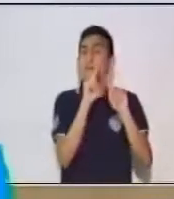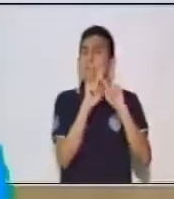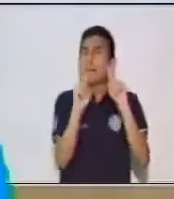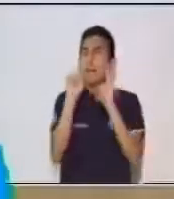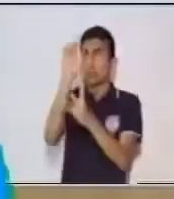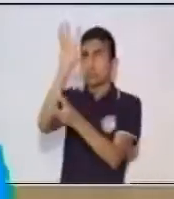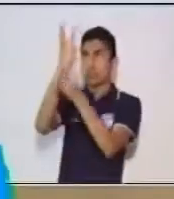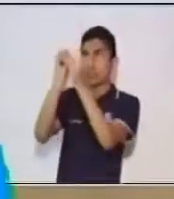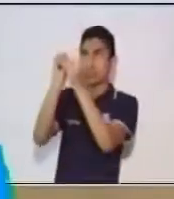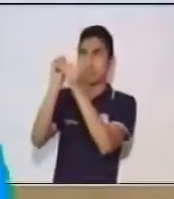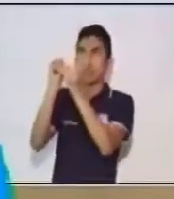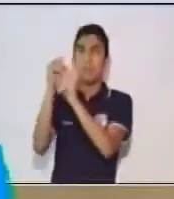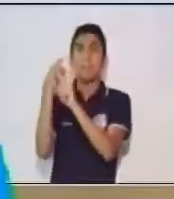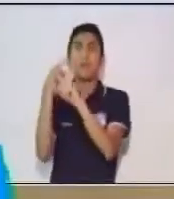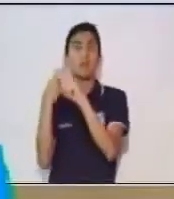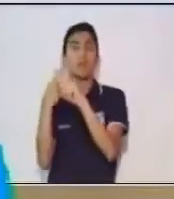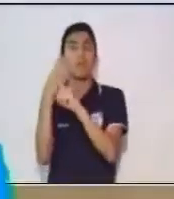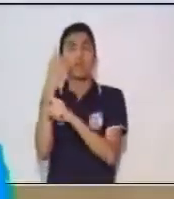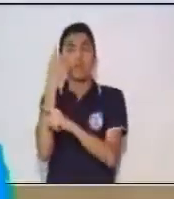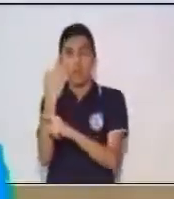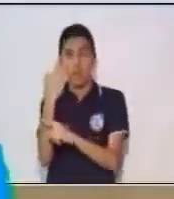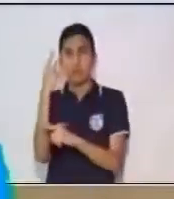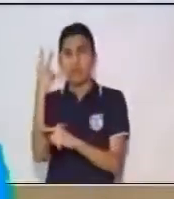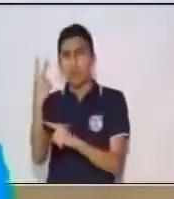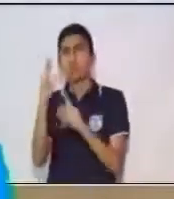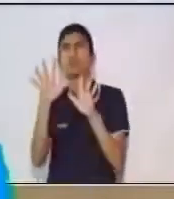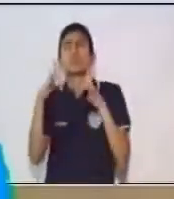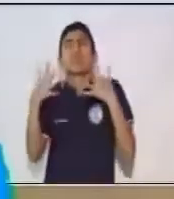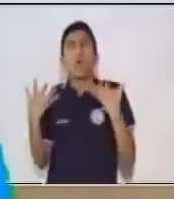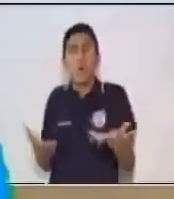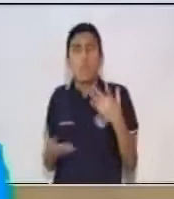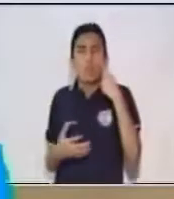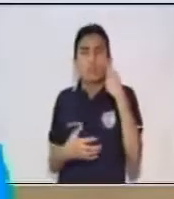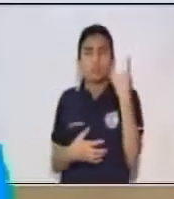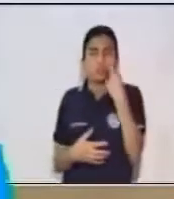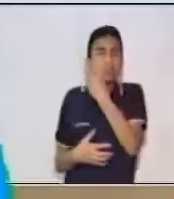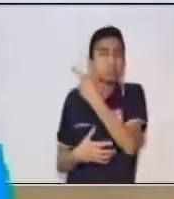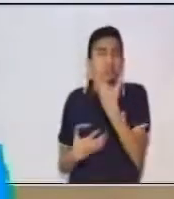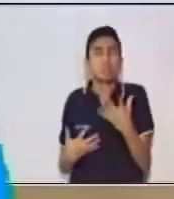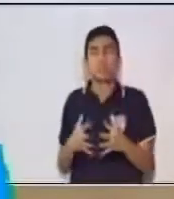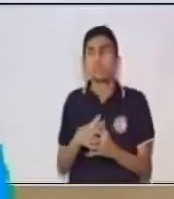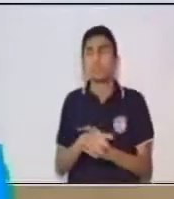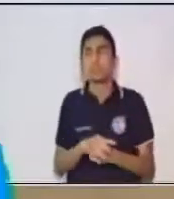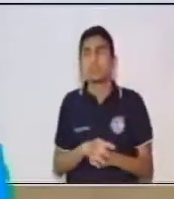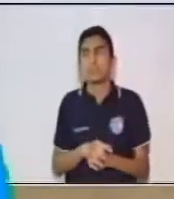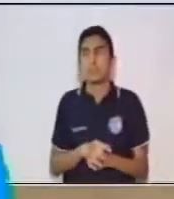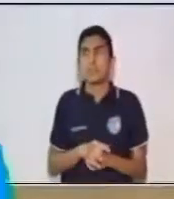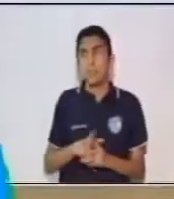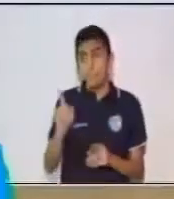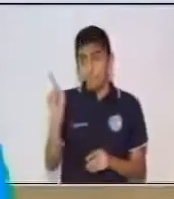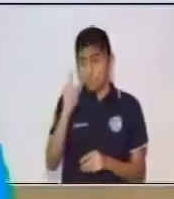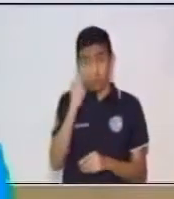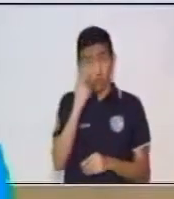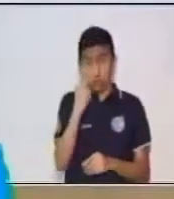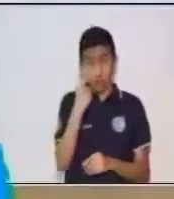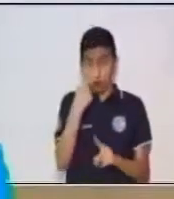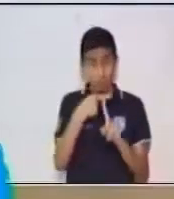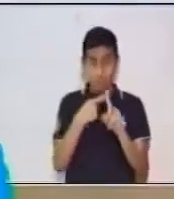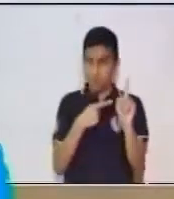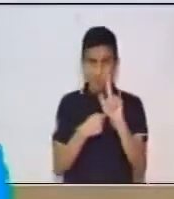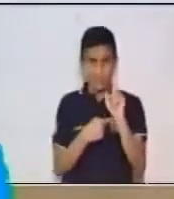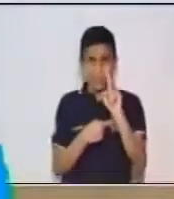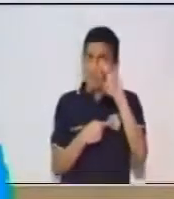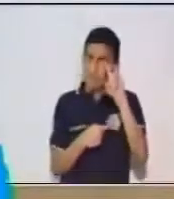el número de en medio, ¿verdad? El 4. Entonces, no voy a buscar dos números que sumados, sino